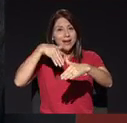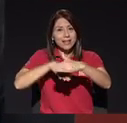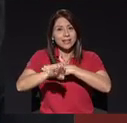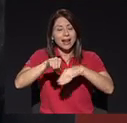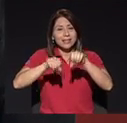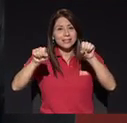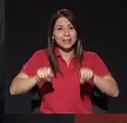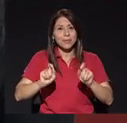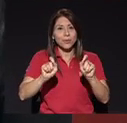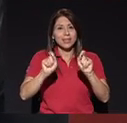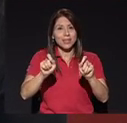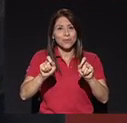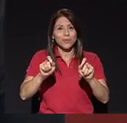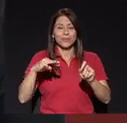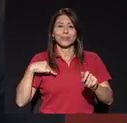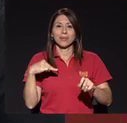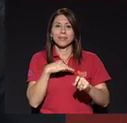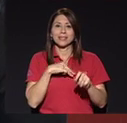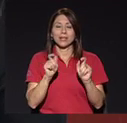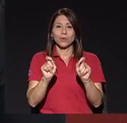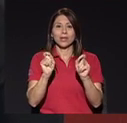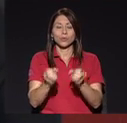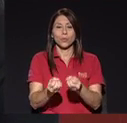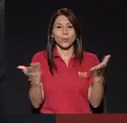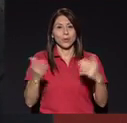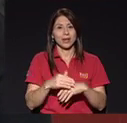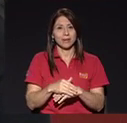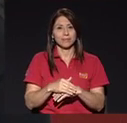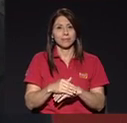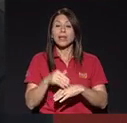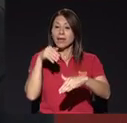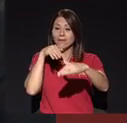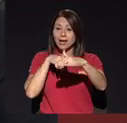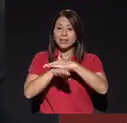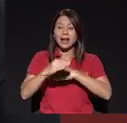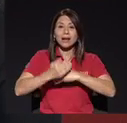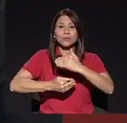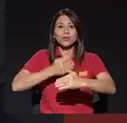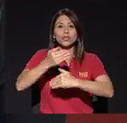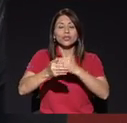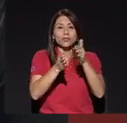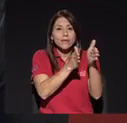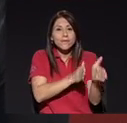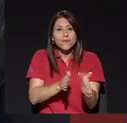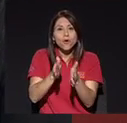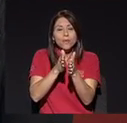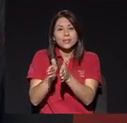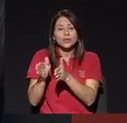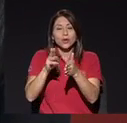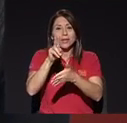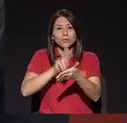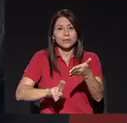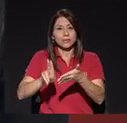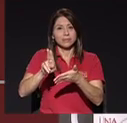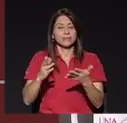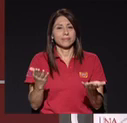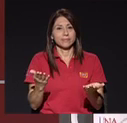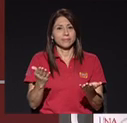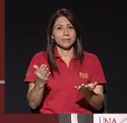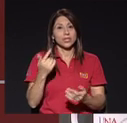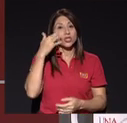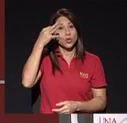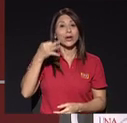sistema educativo en el Ministerio de Educación Pública, que van a entrar a los procesos de formación en las universidades. Y bueno, creo